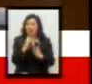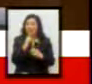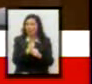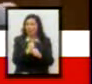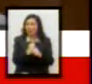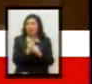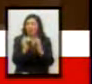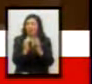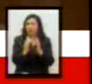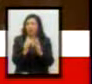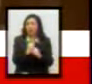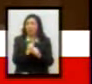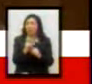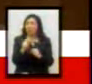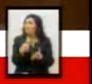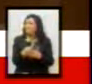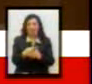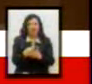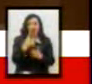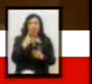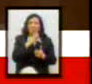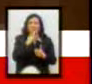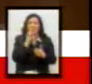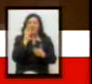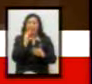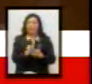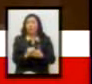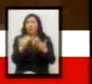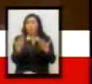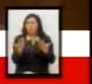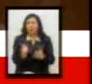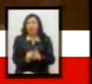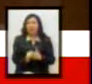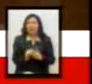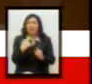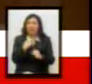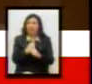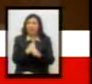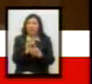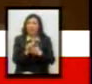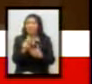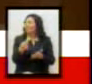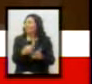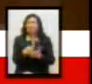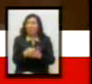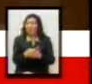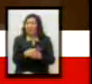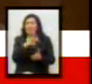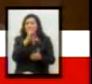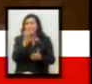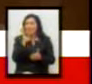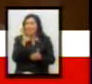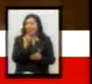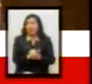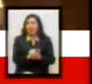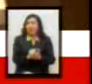trabajo, identificar el trabajo no remunerado de hombres y de mujeres, donde obviamente el trabajo doméstico no remunerado de las mujeres, que las